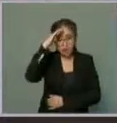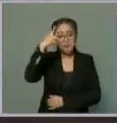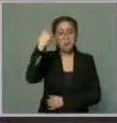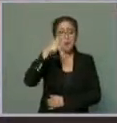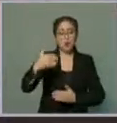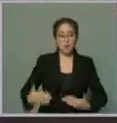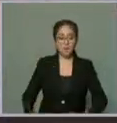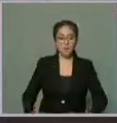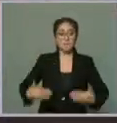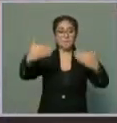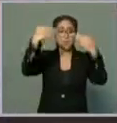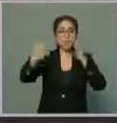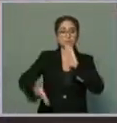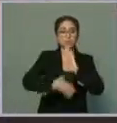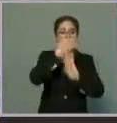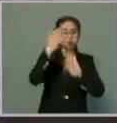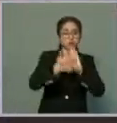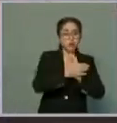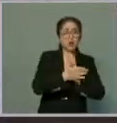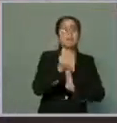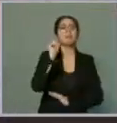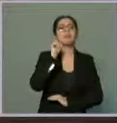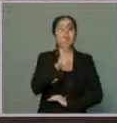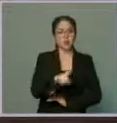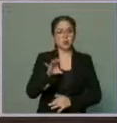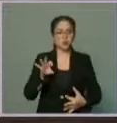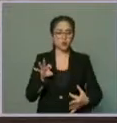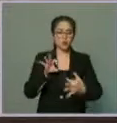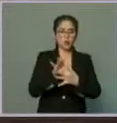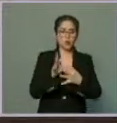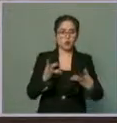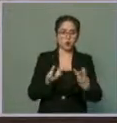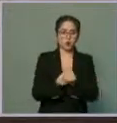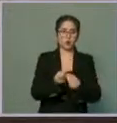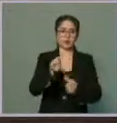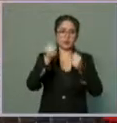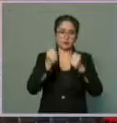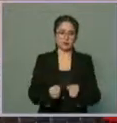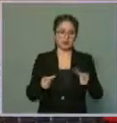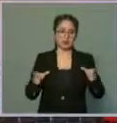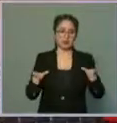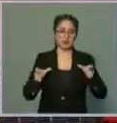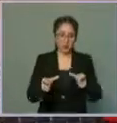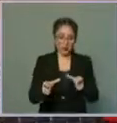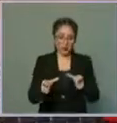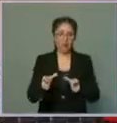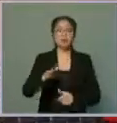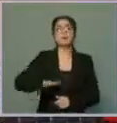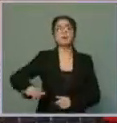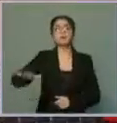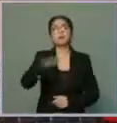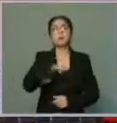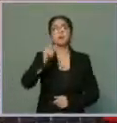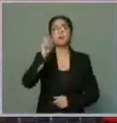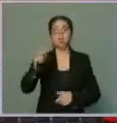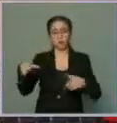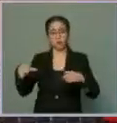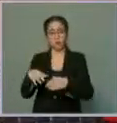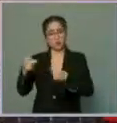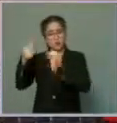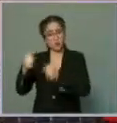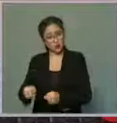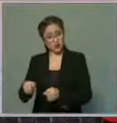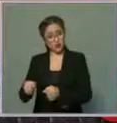es que este presupuesto podría también entrar en el presupuesto de seguridad. Hay que tener en cuenta que tanto el Departamento de Seguridad del